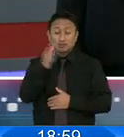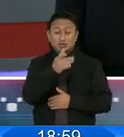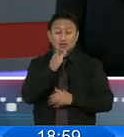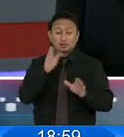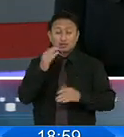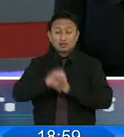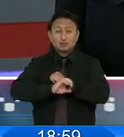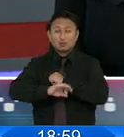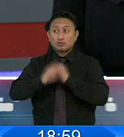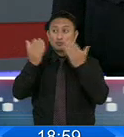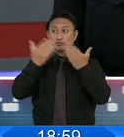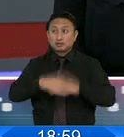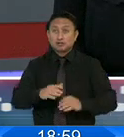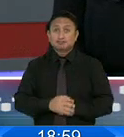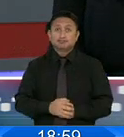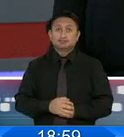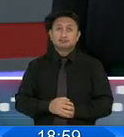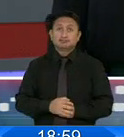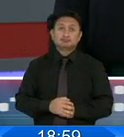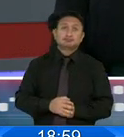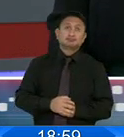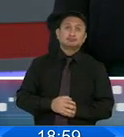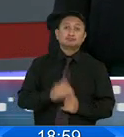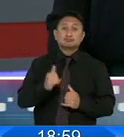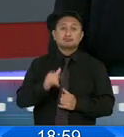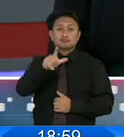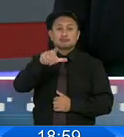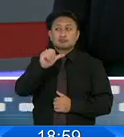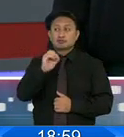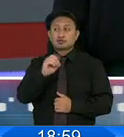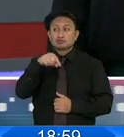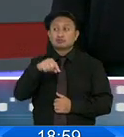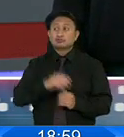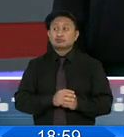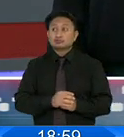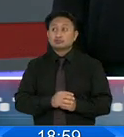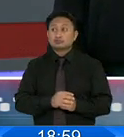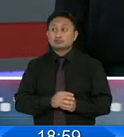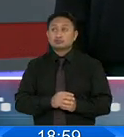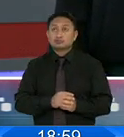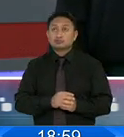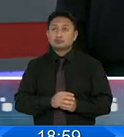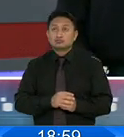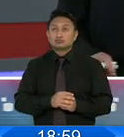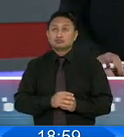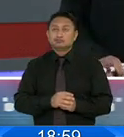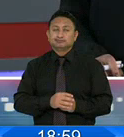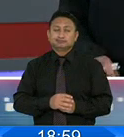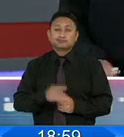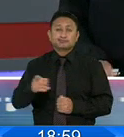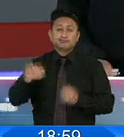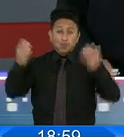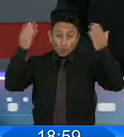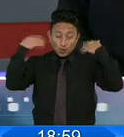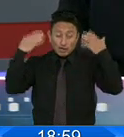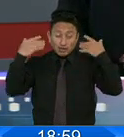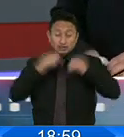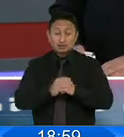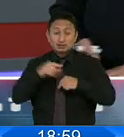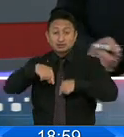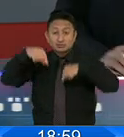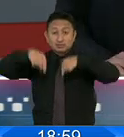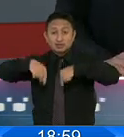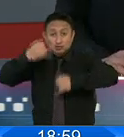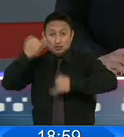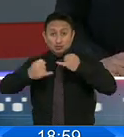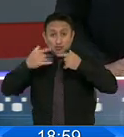de campaña. Como vemos, Guillermo Lasso de Creo Partido Social Cristiano ha escogido la ciudad de Guayaquil para realizar este